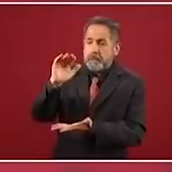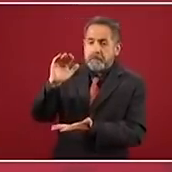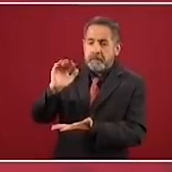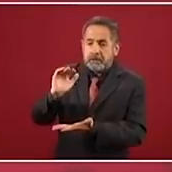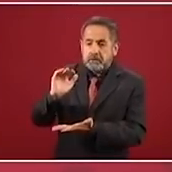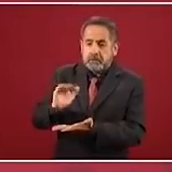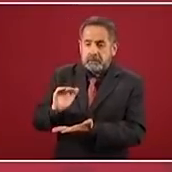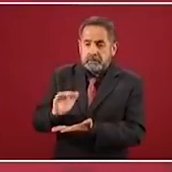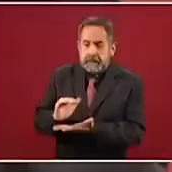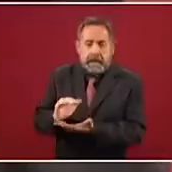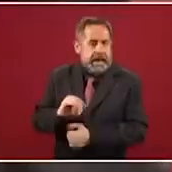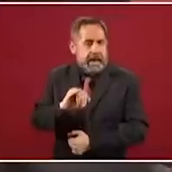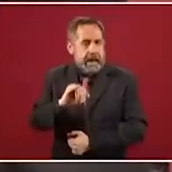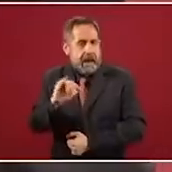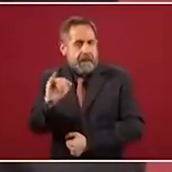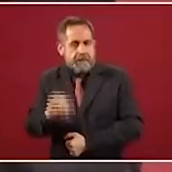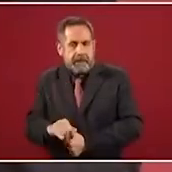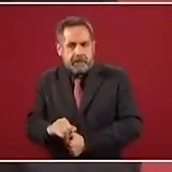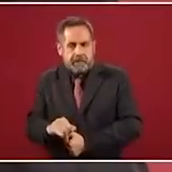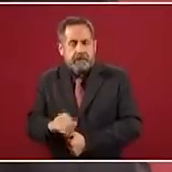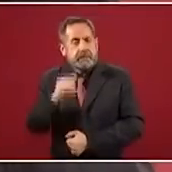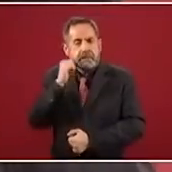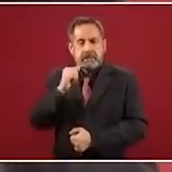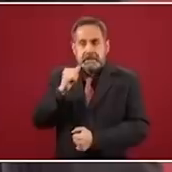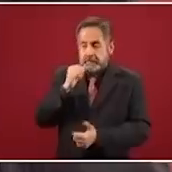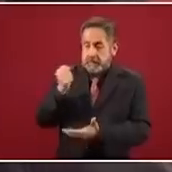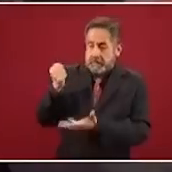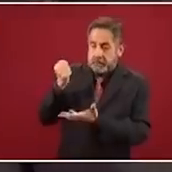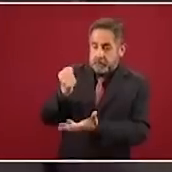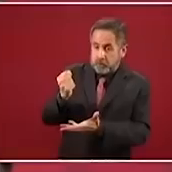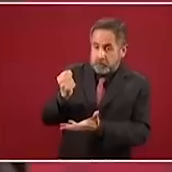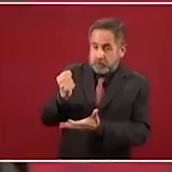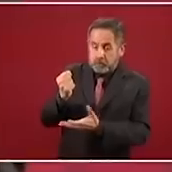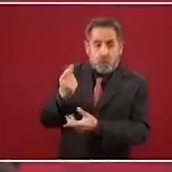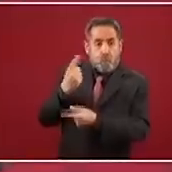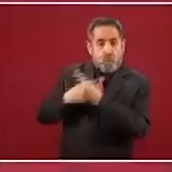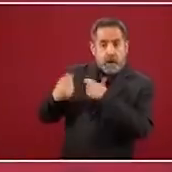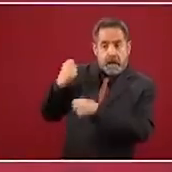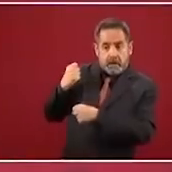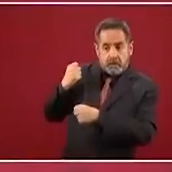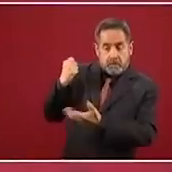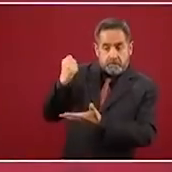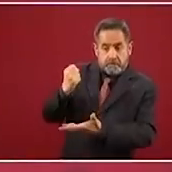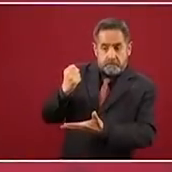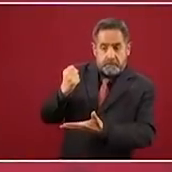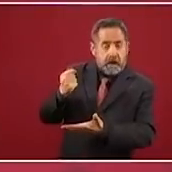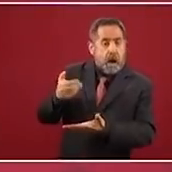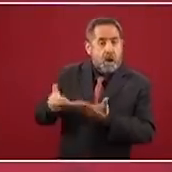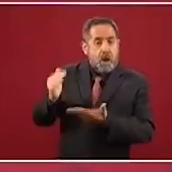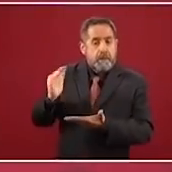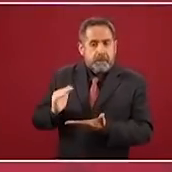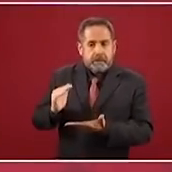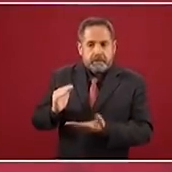menor al ejercido el año anterior,